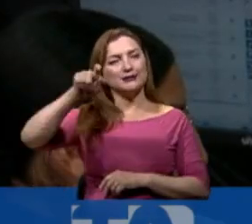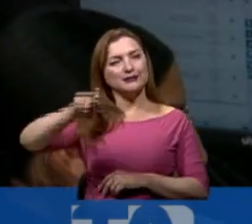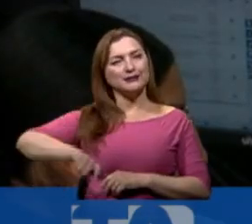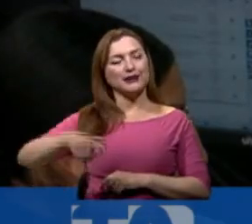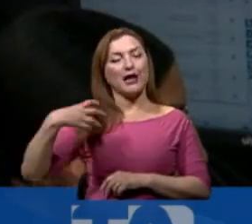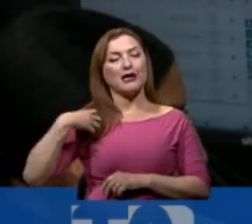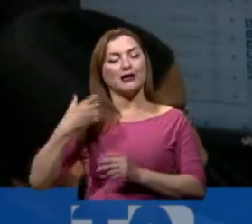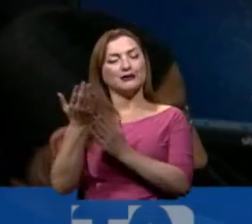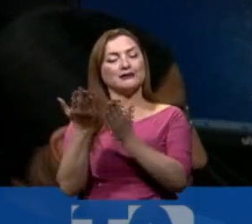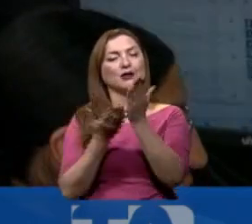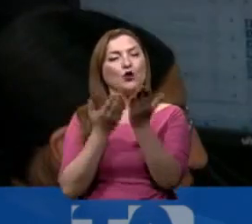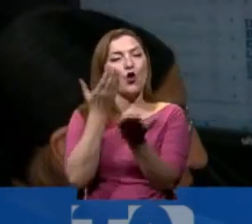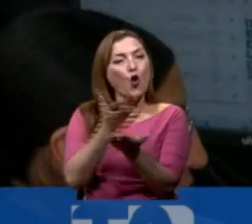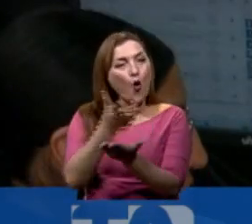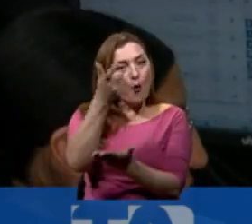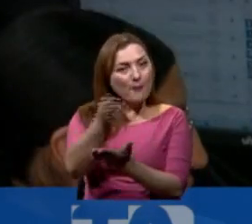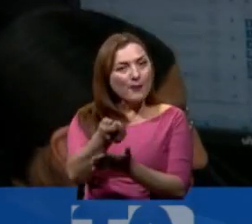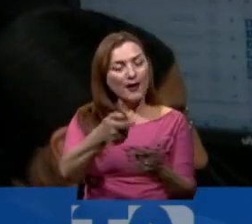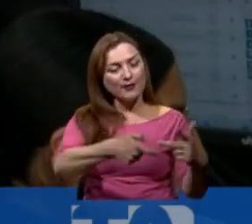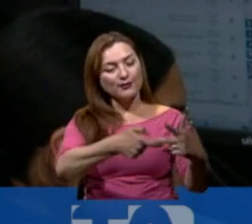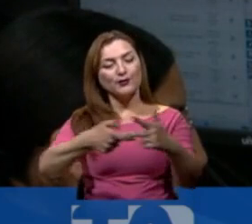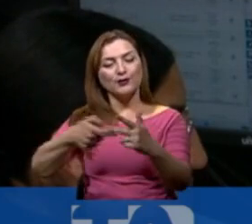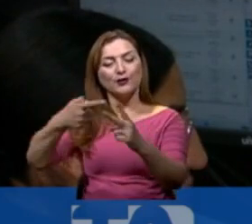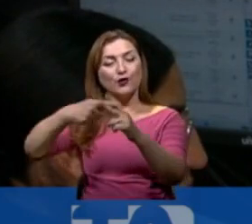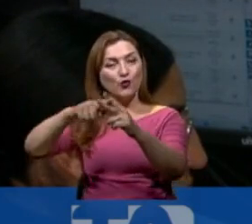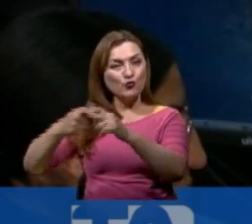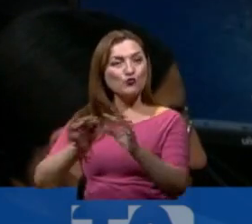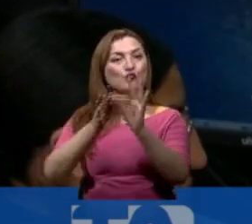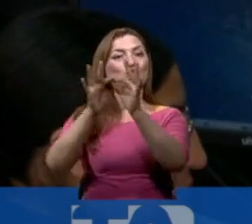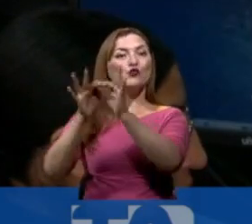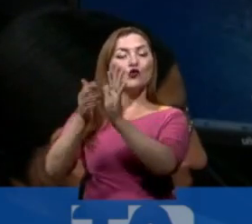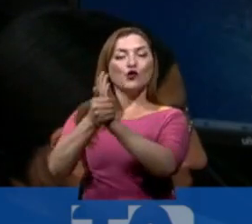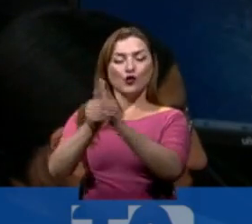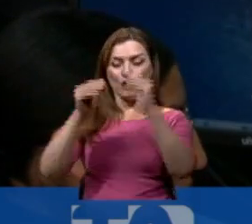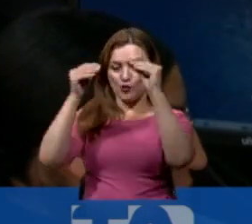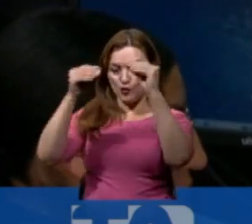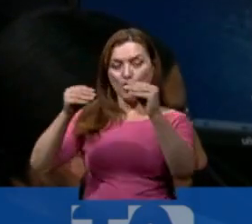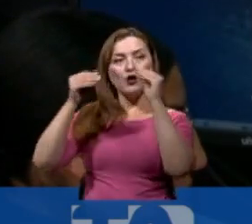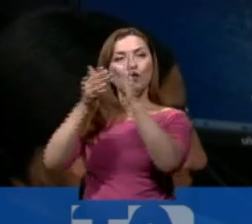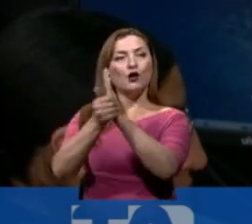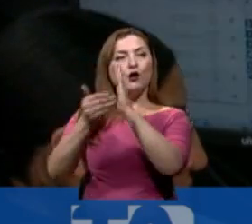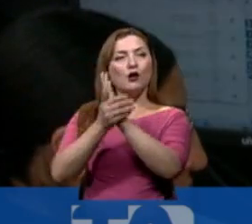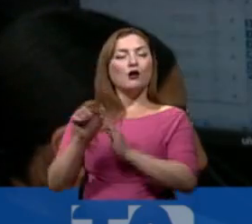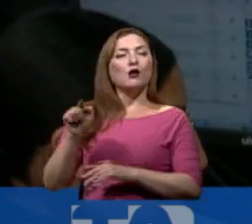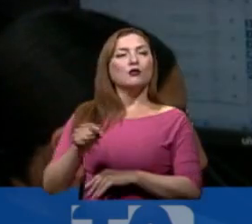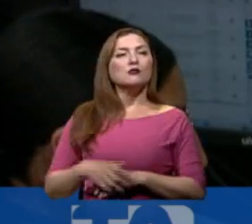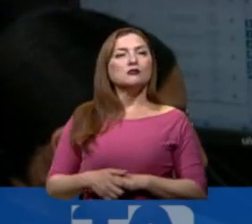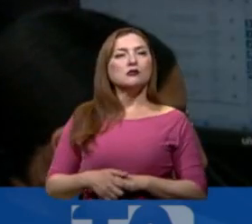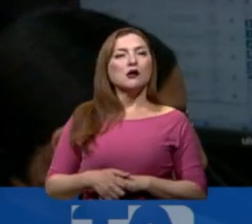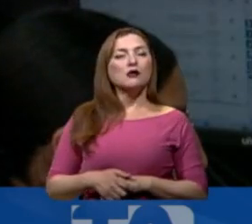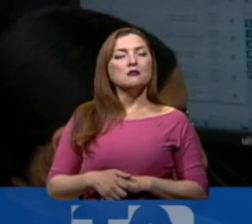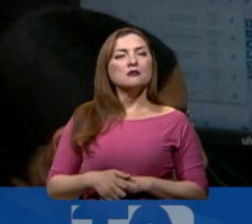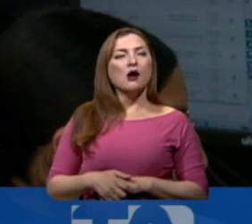el servicio. Una compra obviamente incluye un mantenimiento personal, capacitación, que tal vez nos pueda